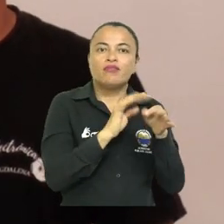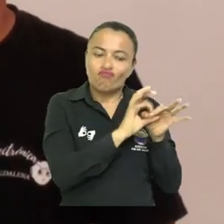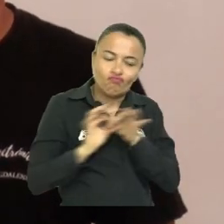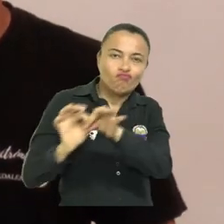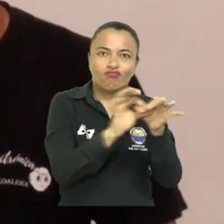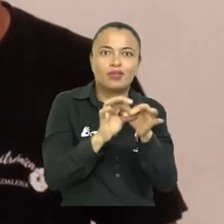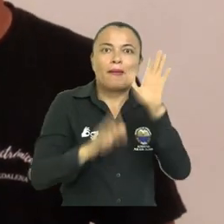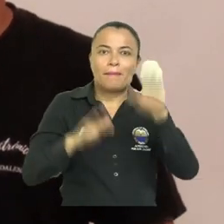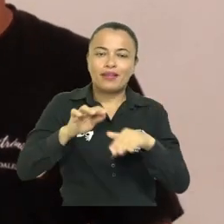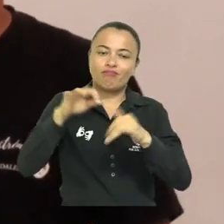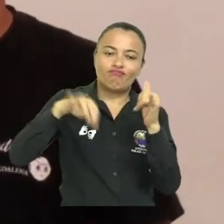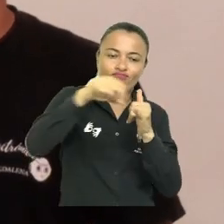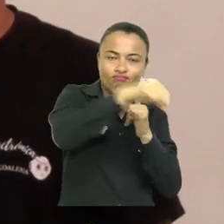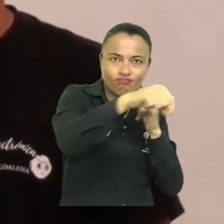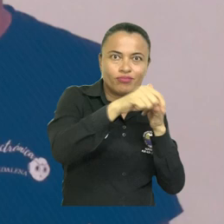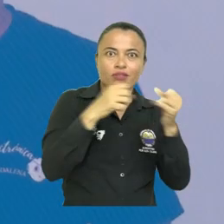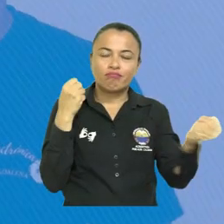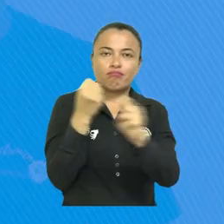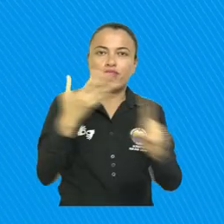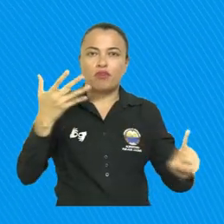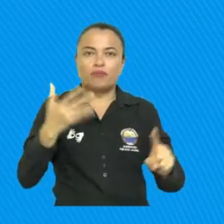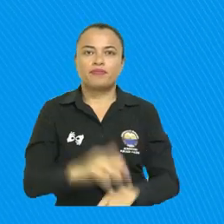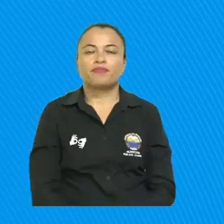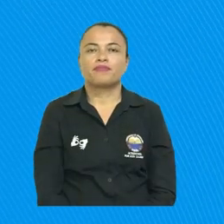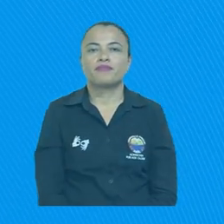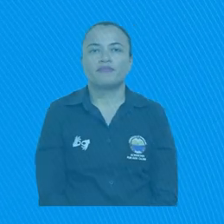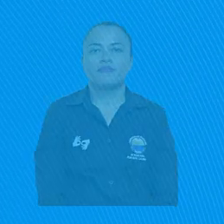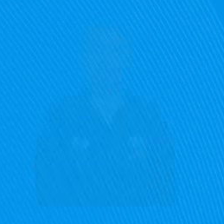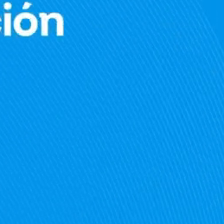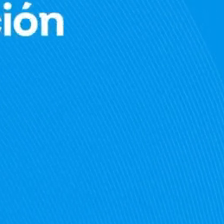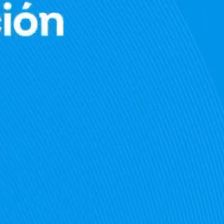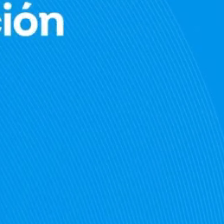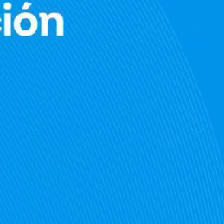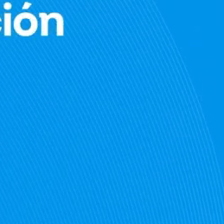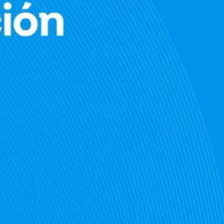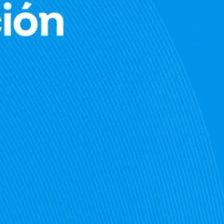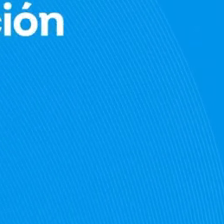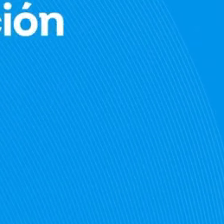Somos Electroimpacto. Tu voz, nuestra prioridad.